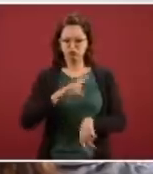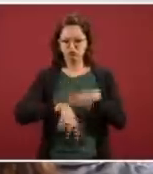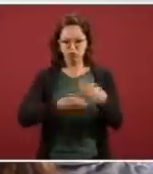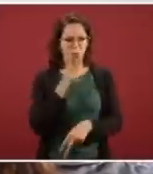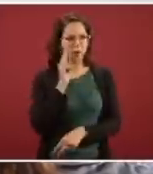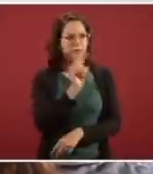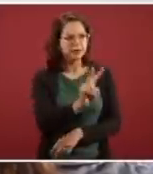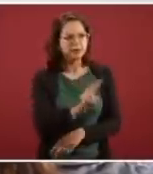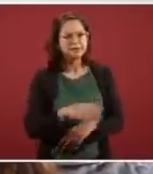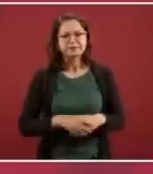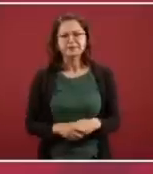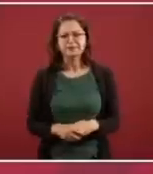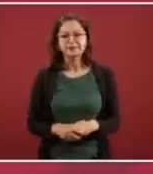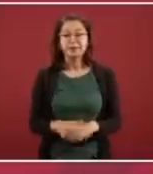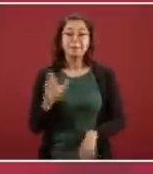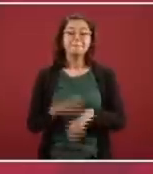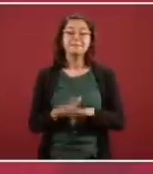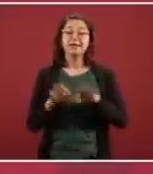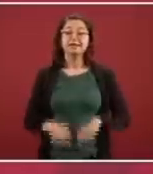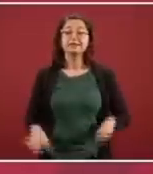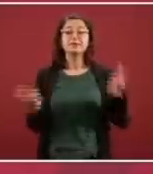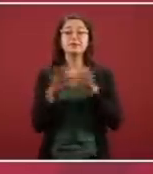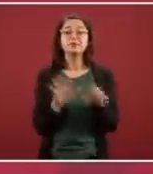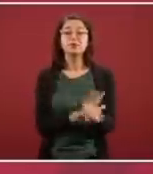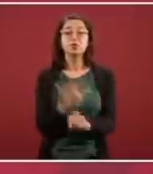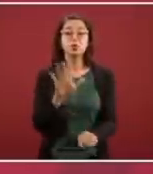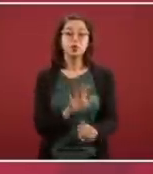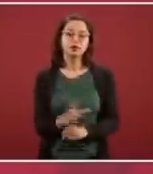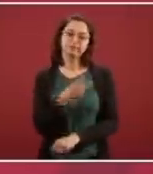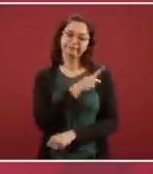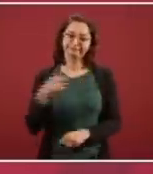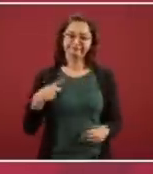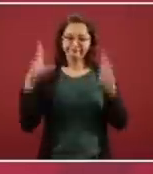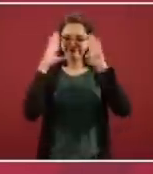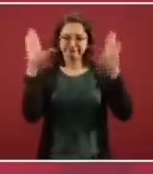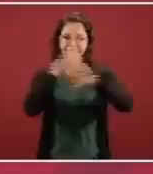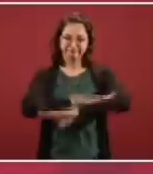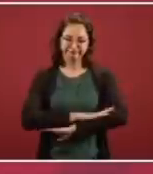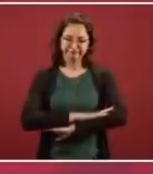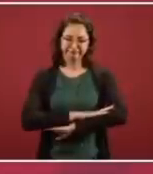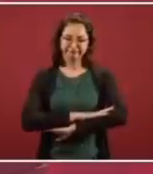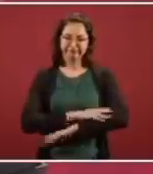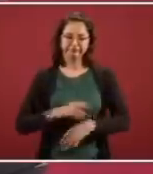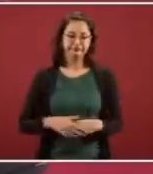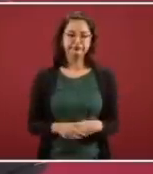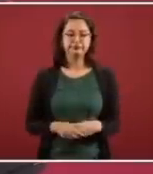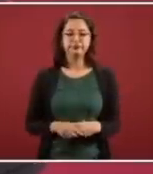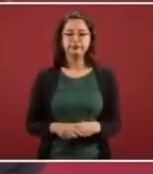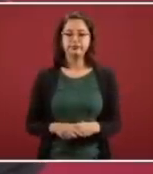y lo que más me importa es que haya conciliación. Lo que